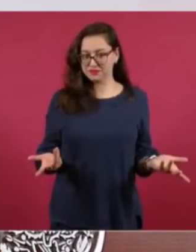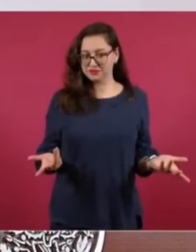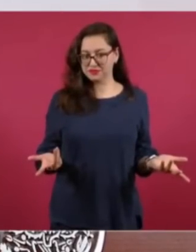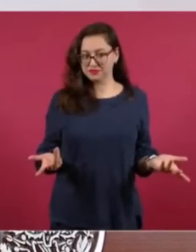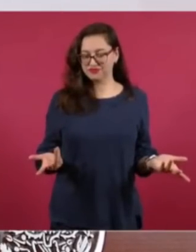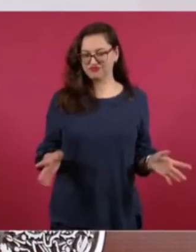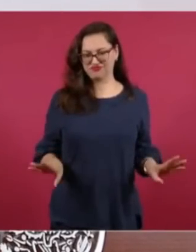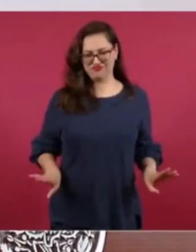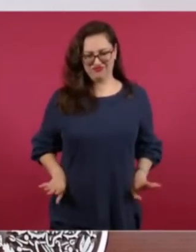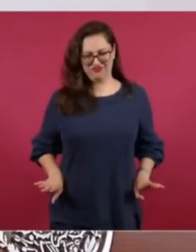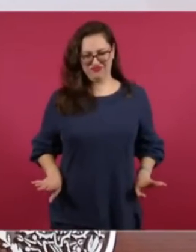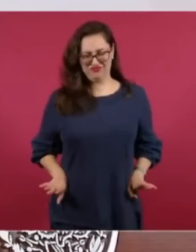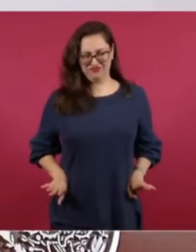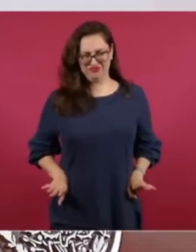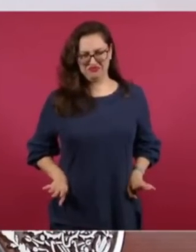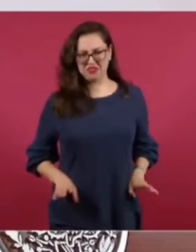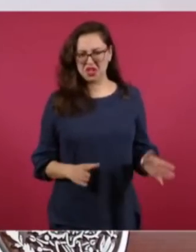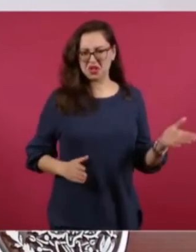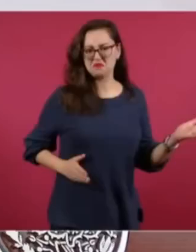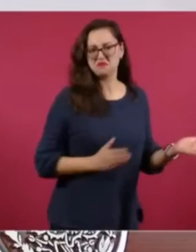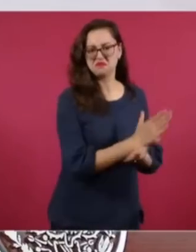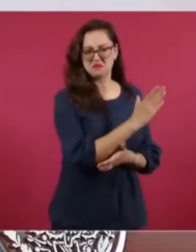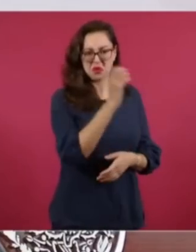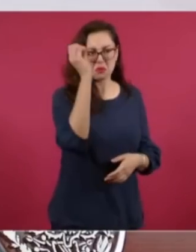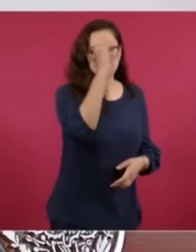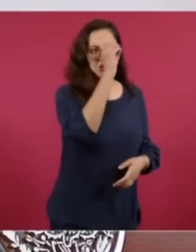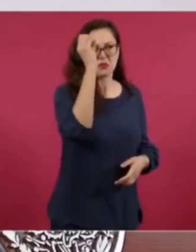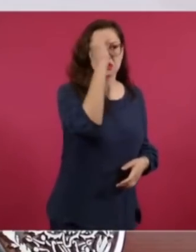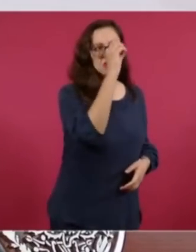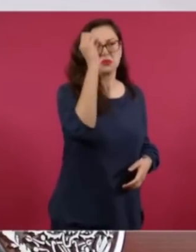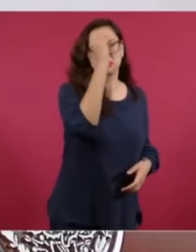sería una actitud irrespetuosa, imprudente.